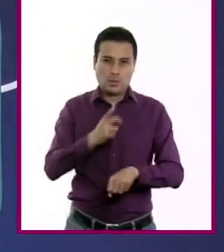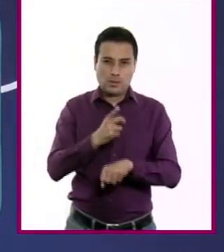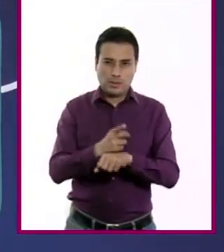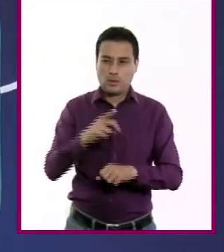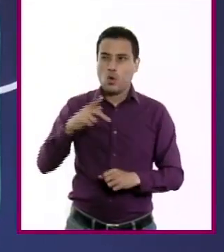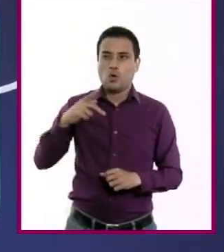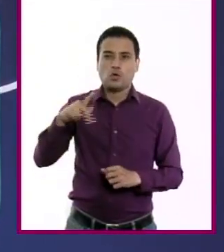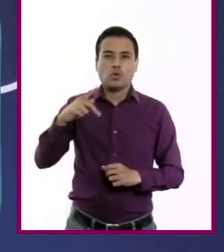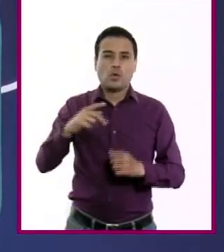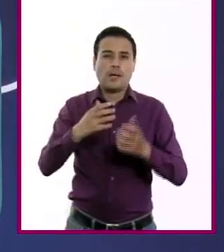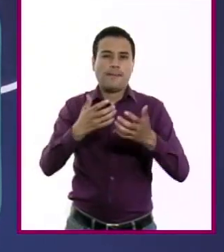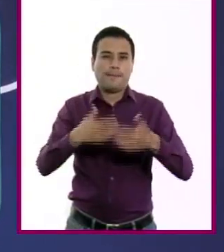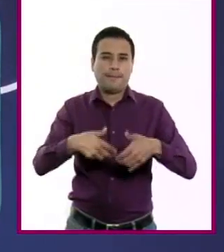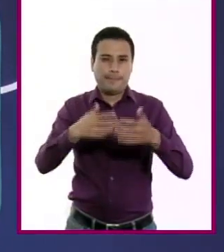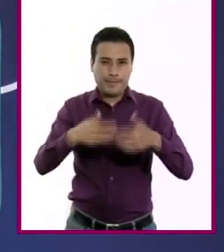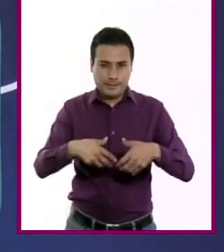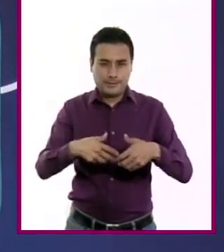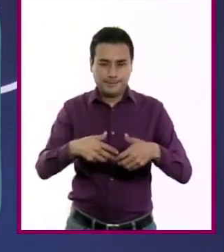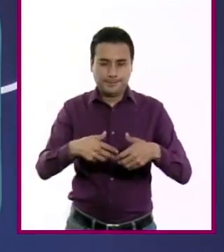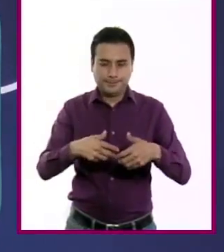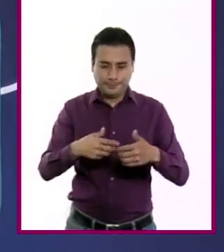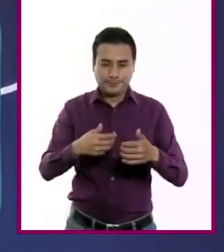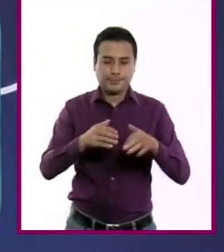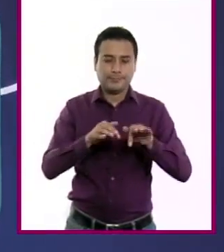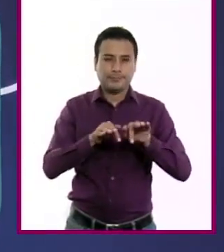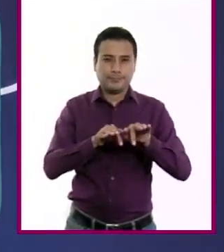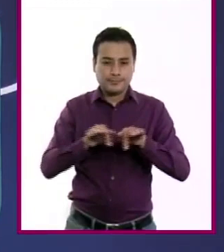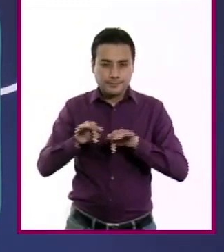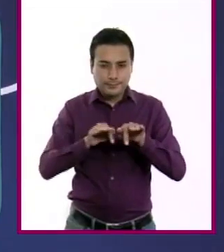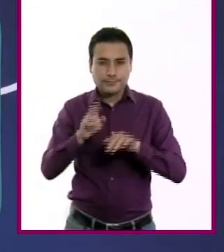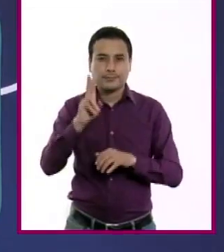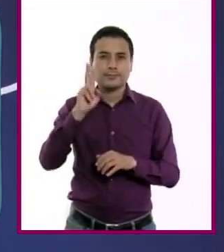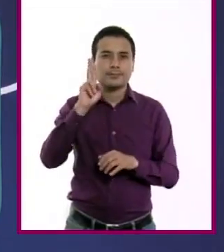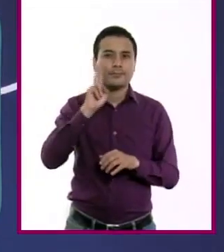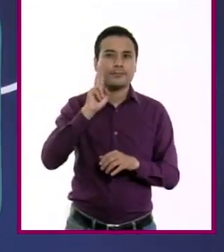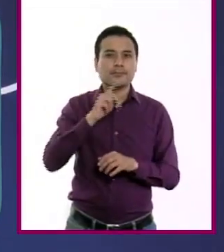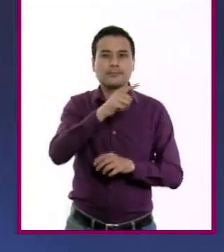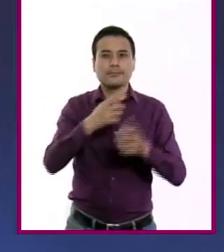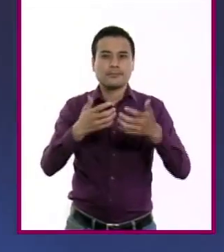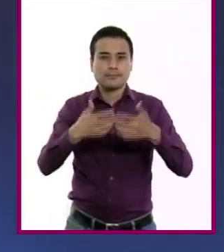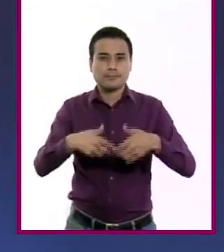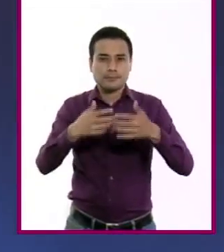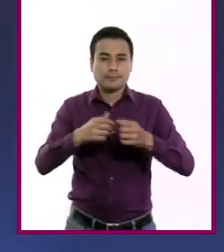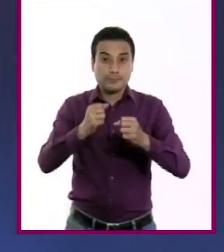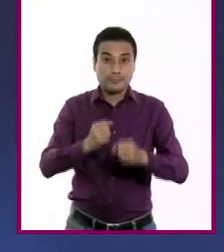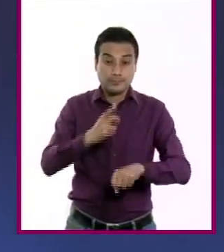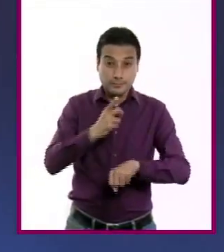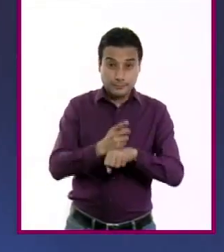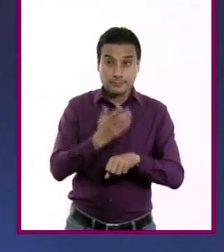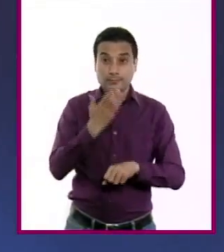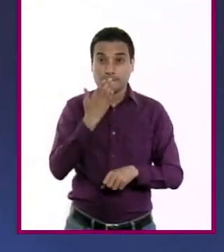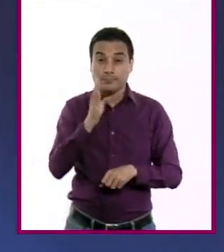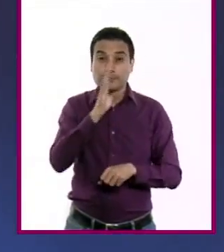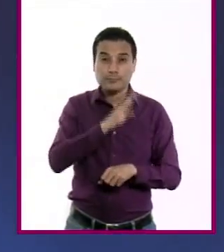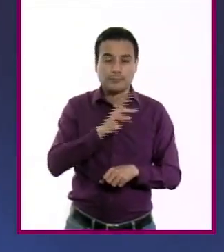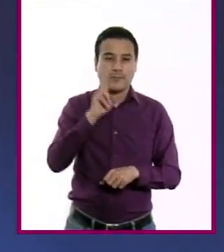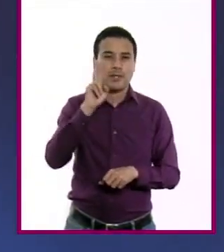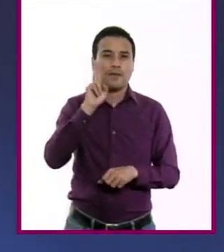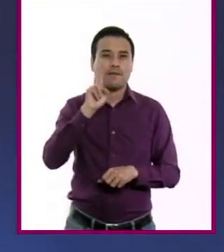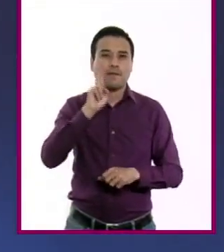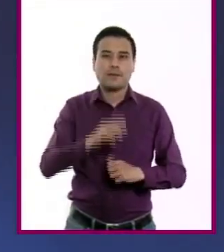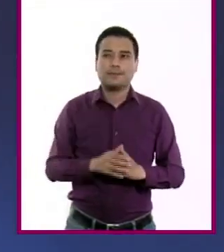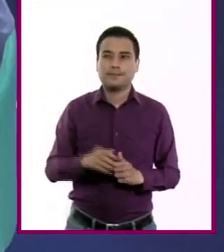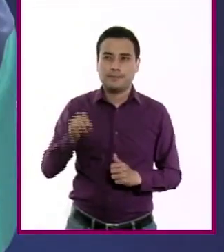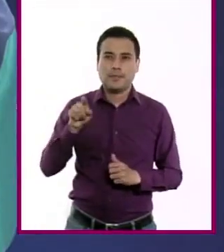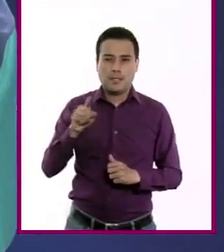para medir precisamente esa parte de qué tan buena tenían la seguridad. Y su objetivo de ellos era infiltrarse